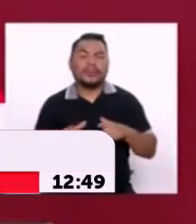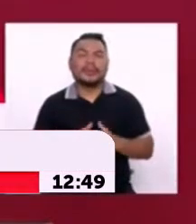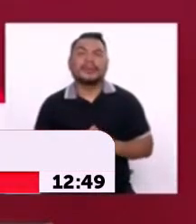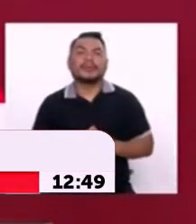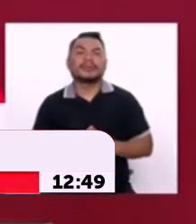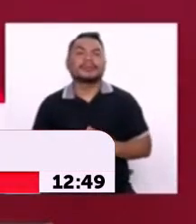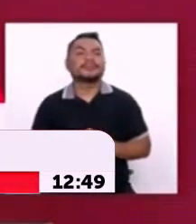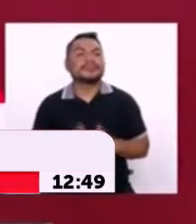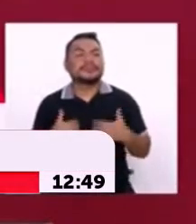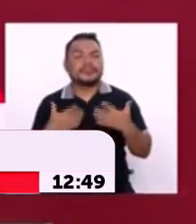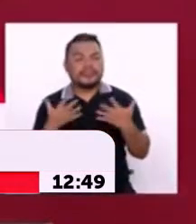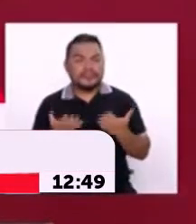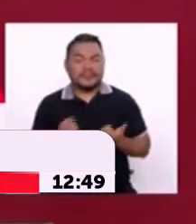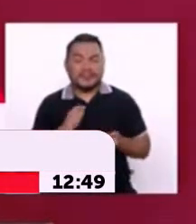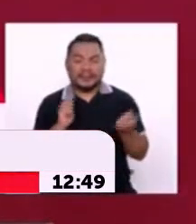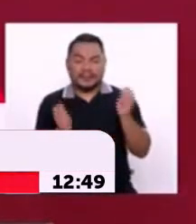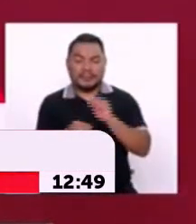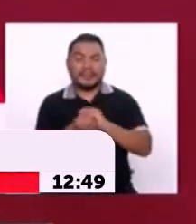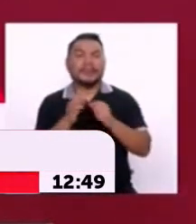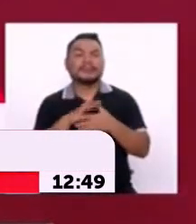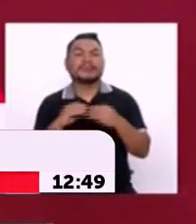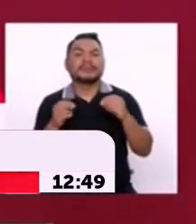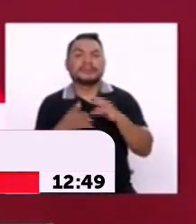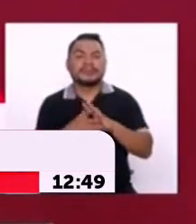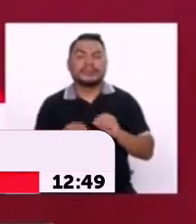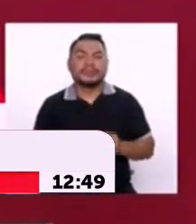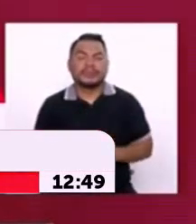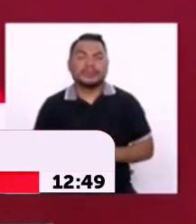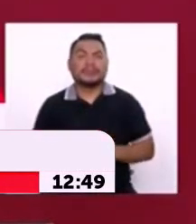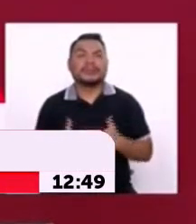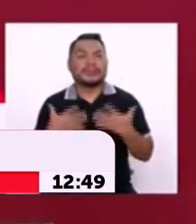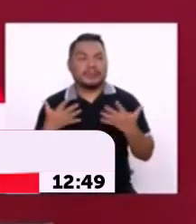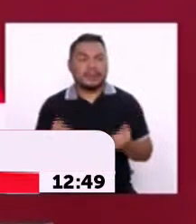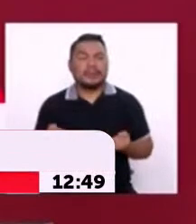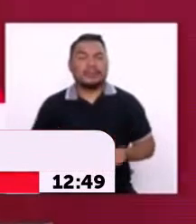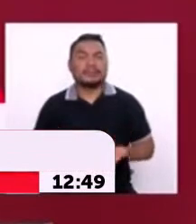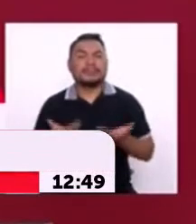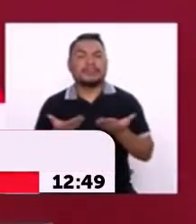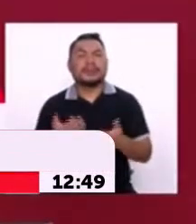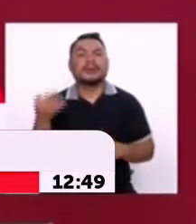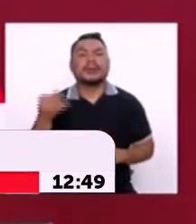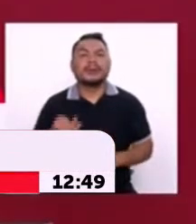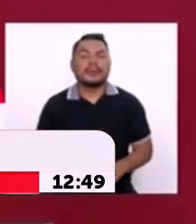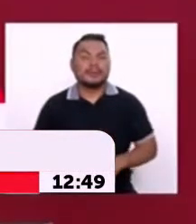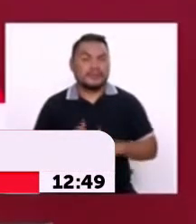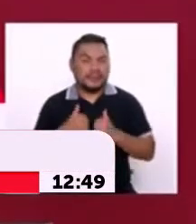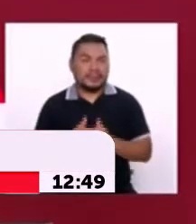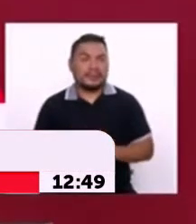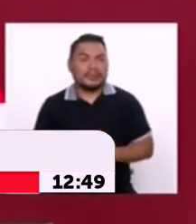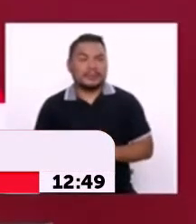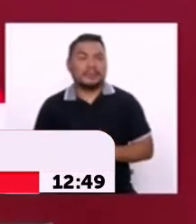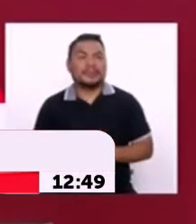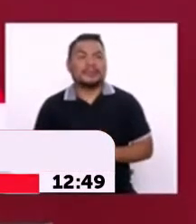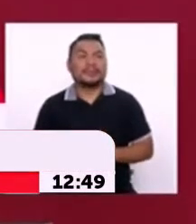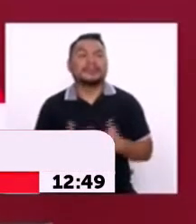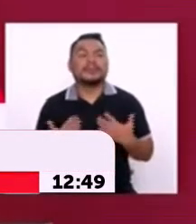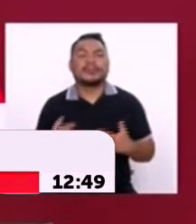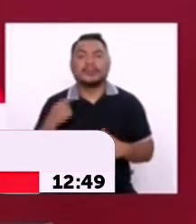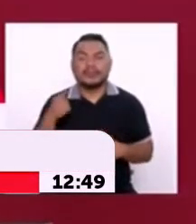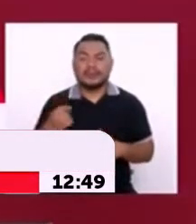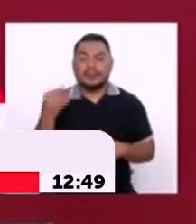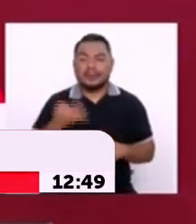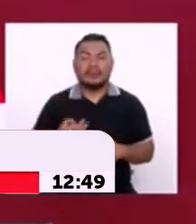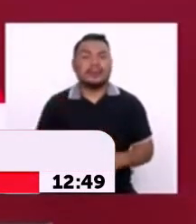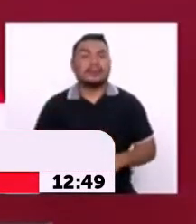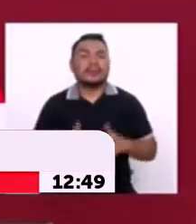y locales, queremos cambiar la historia. Queremos generar calidad de vida.